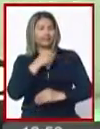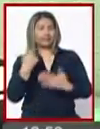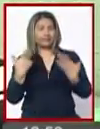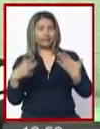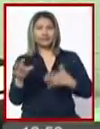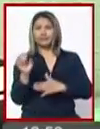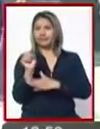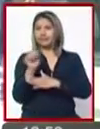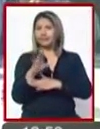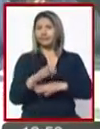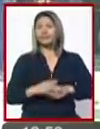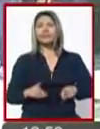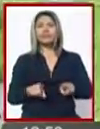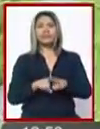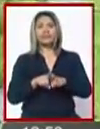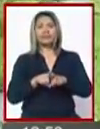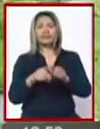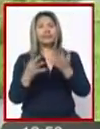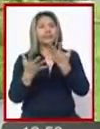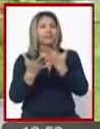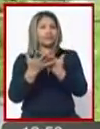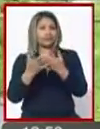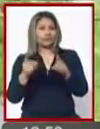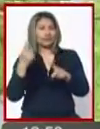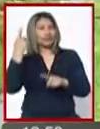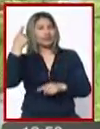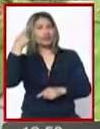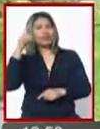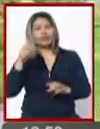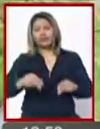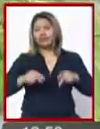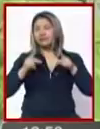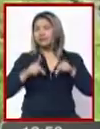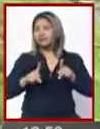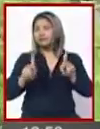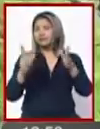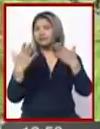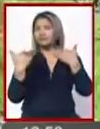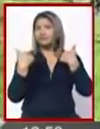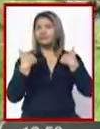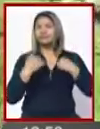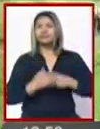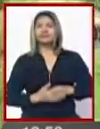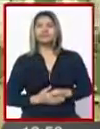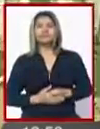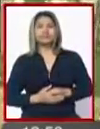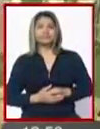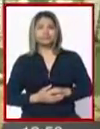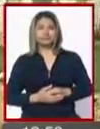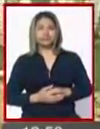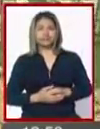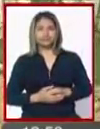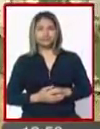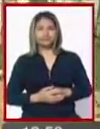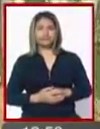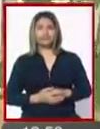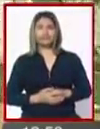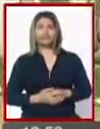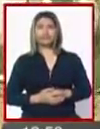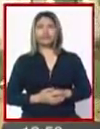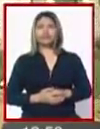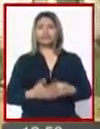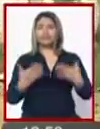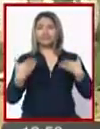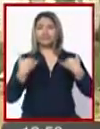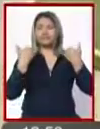notificado también al régimen penitenciario para que se nos permita, para que tengamos el acceso al ingreso, el acceso